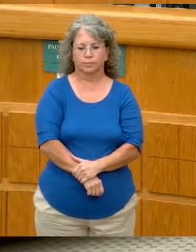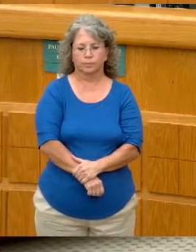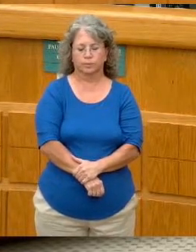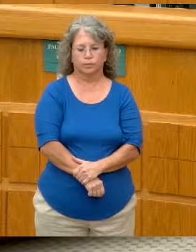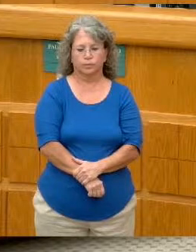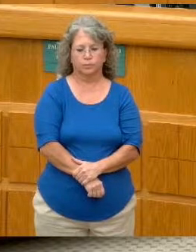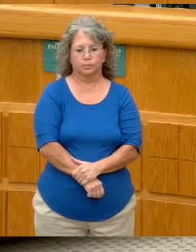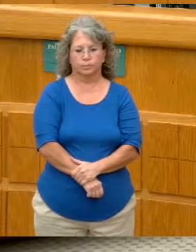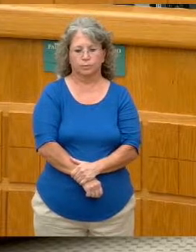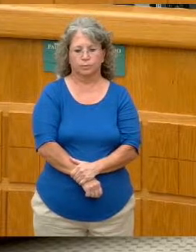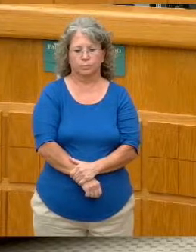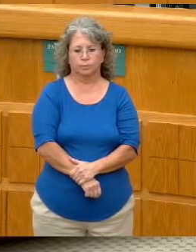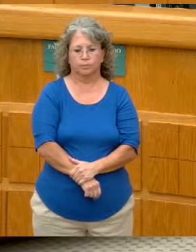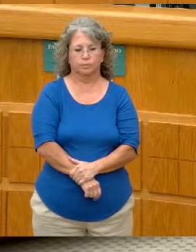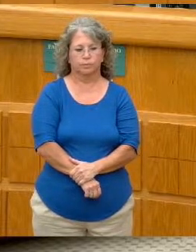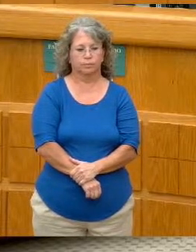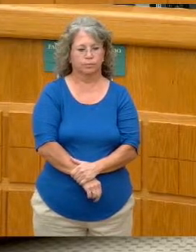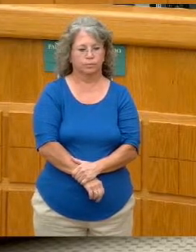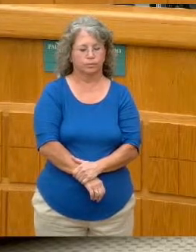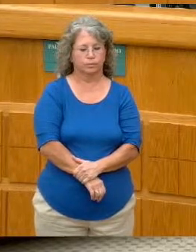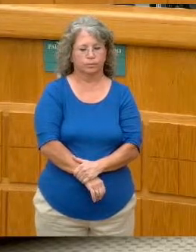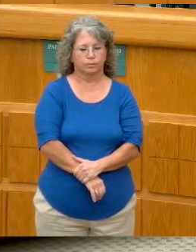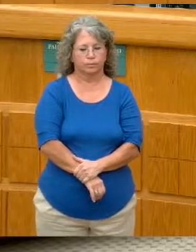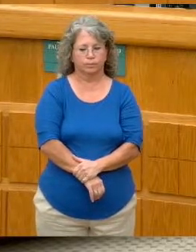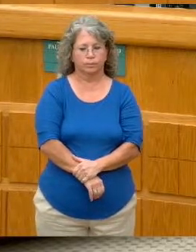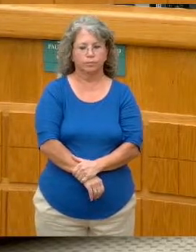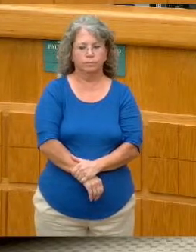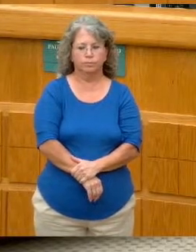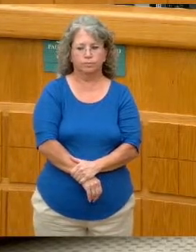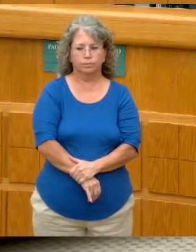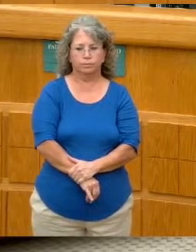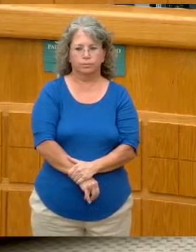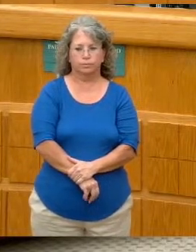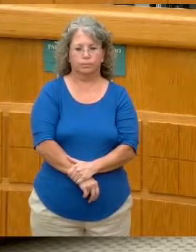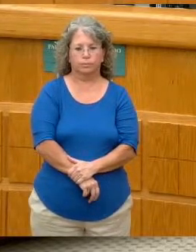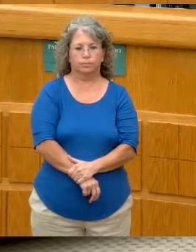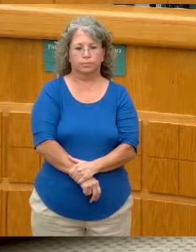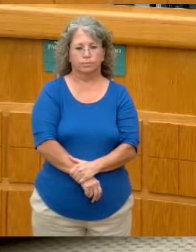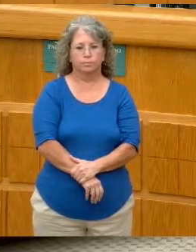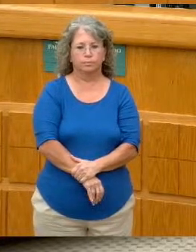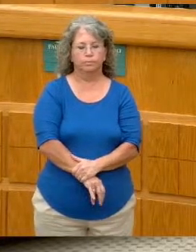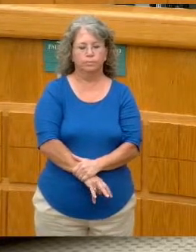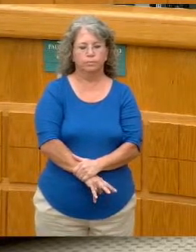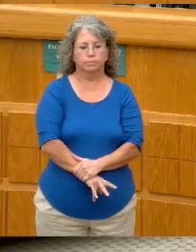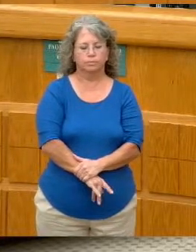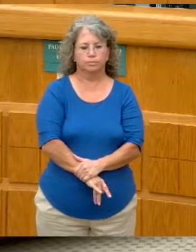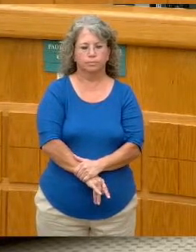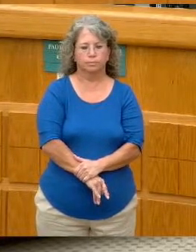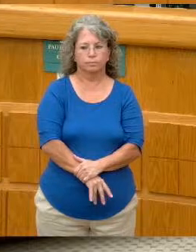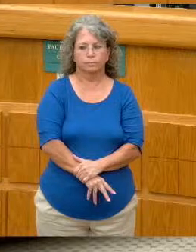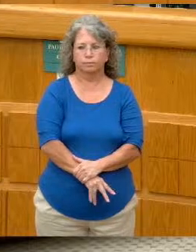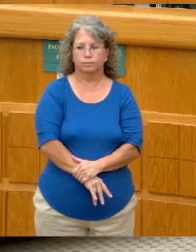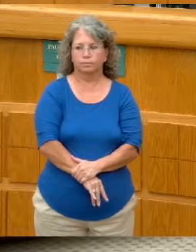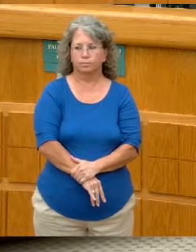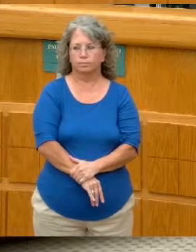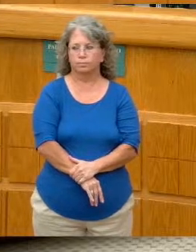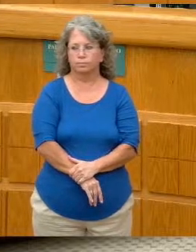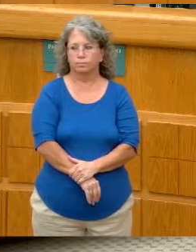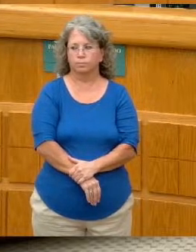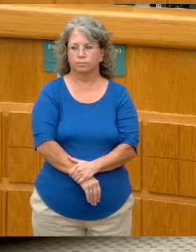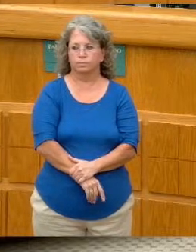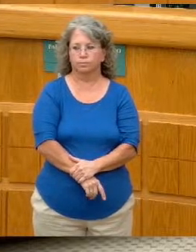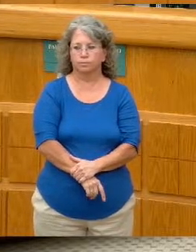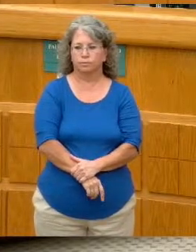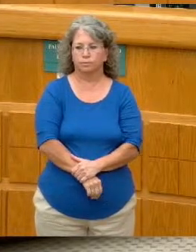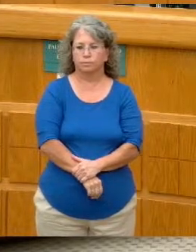ni tratamiento para atender a las personas que lo portan. Ya son 6 meses desde que el virus fue reportado en nuestro condado. Esperemos que su salida sea pronto.